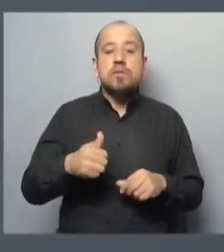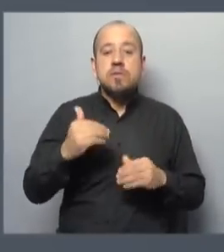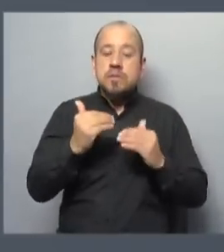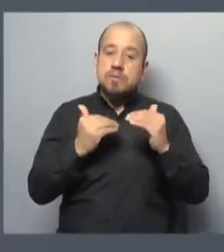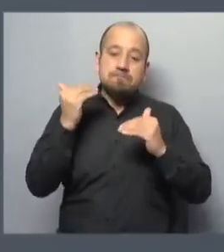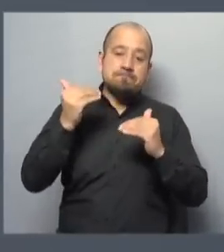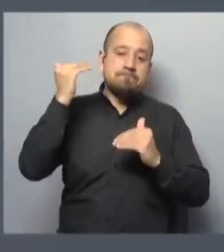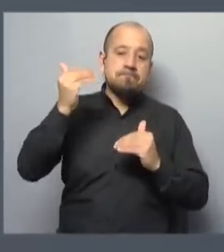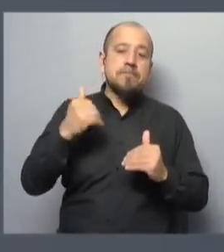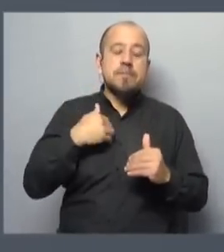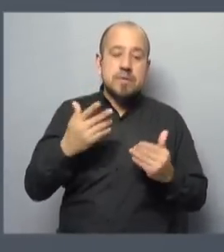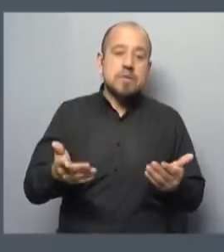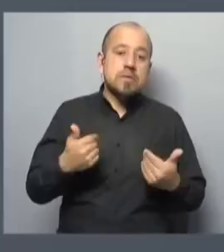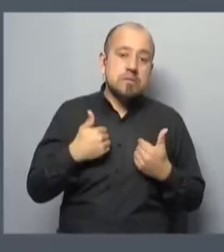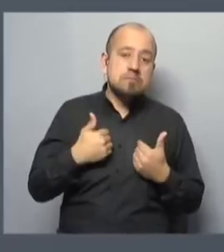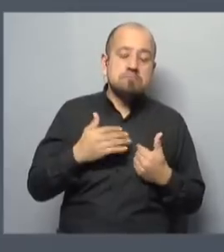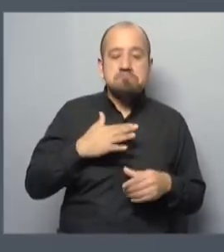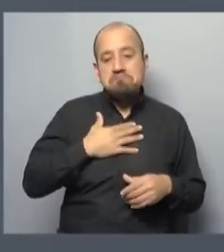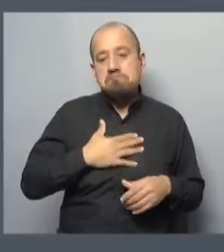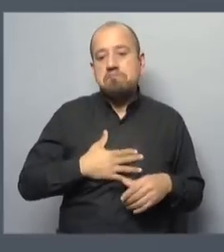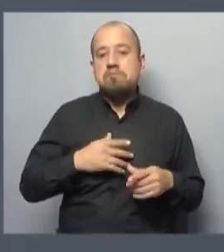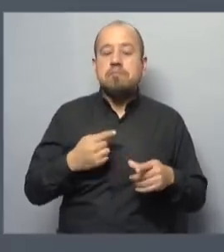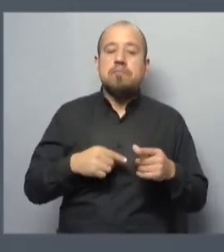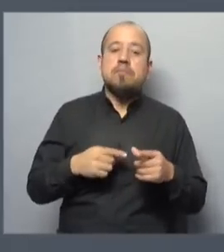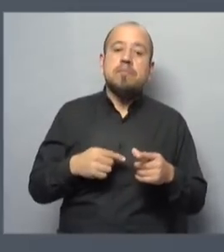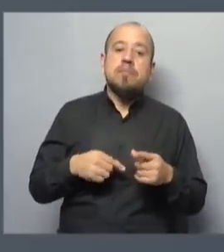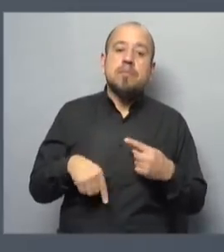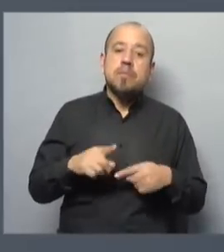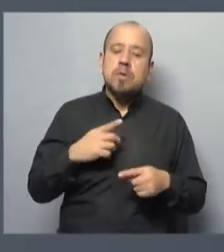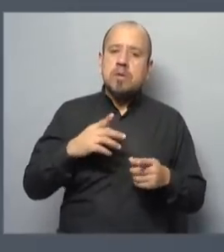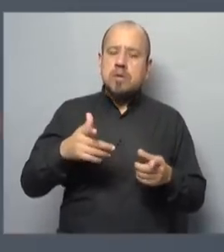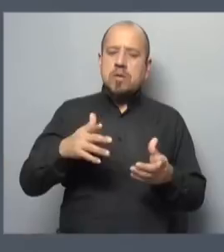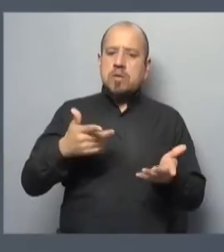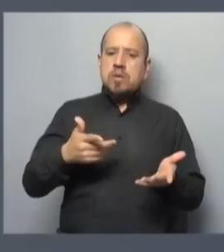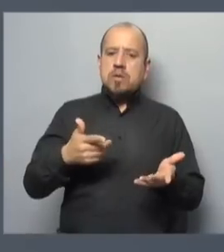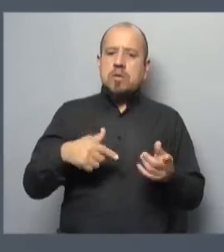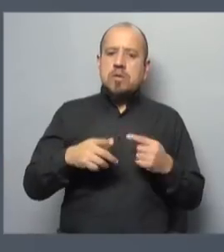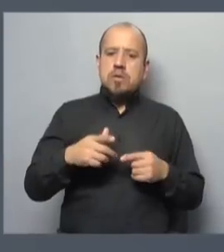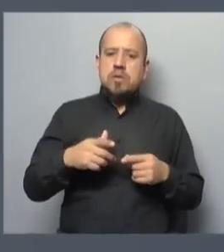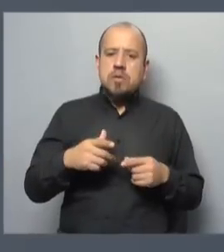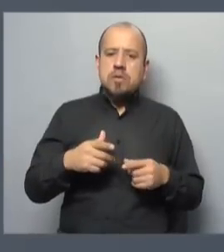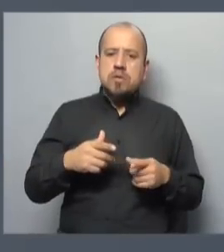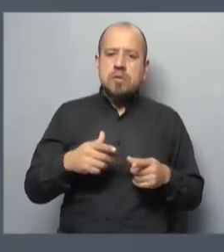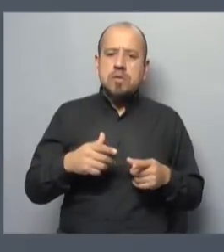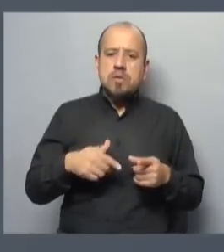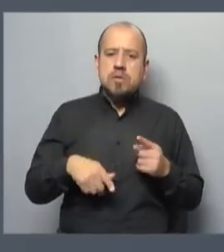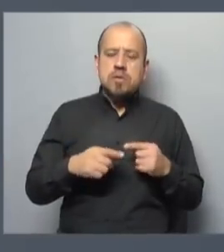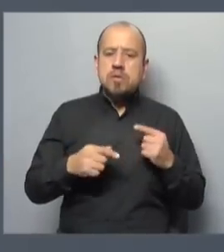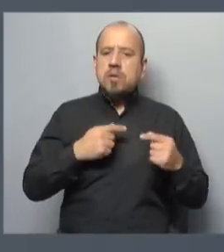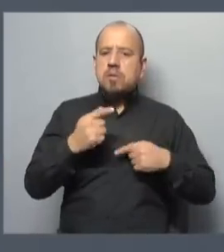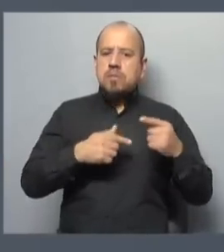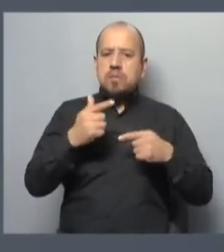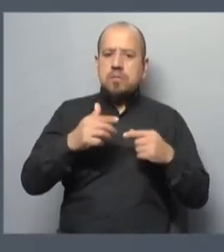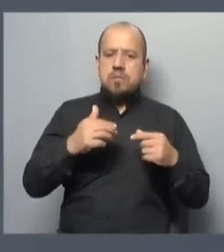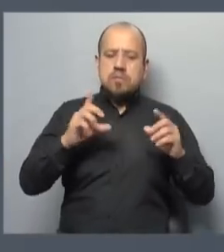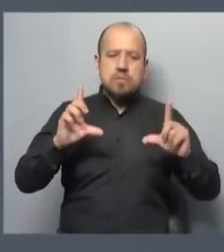en eso sí trato de ser lo más humilde posible y que cambiemos que ya se viene cambiando o se continúe cambiando la imagen